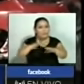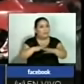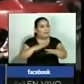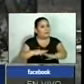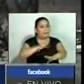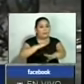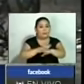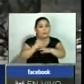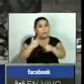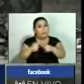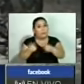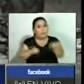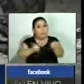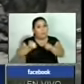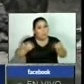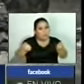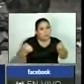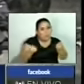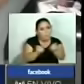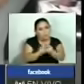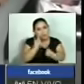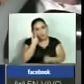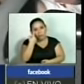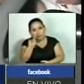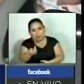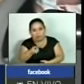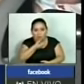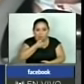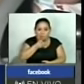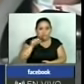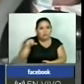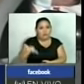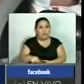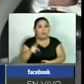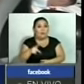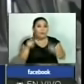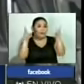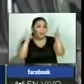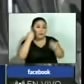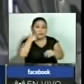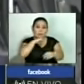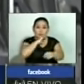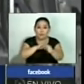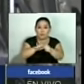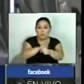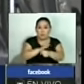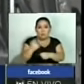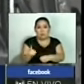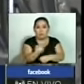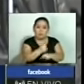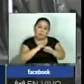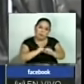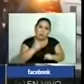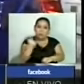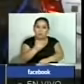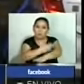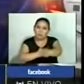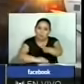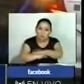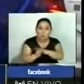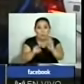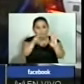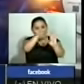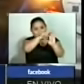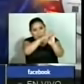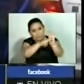los accidentes de tránsito siguen poniendo la nota negra durante el combate de la pandemia. Más fallecidos y lesionados se continúan sumando